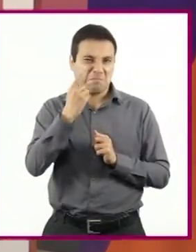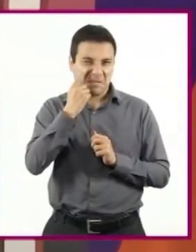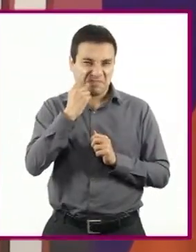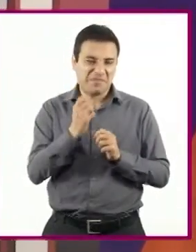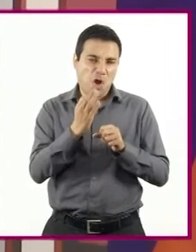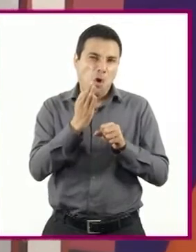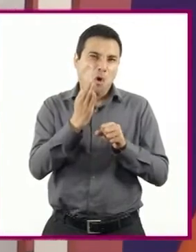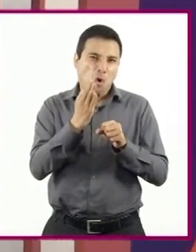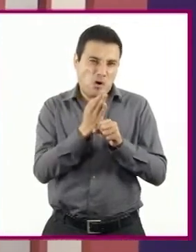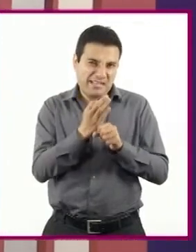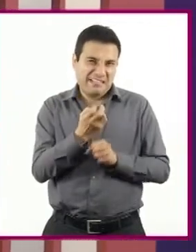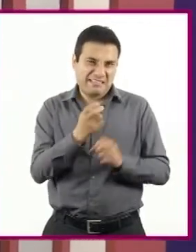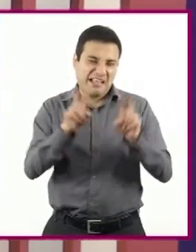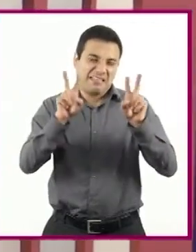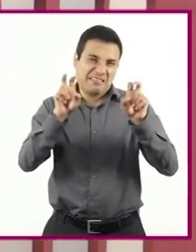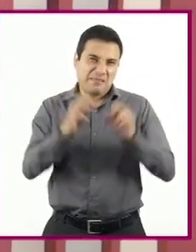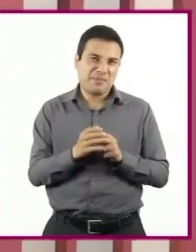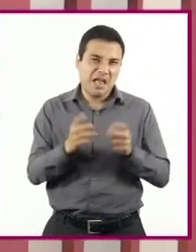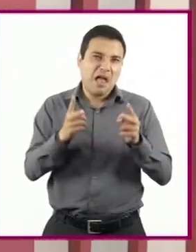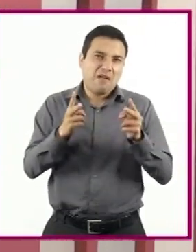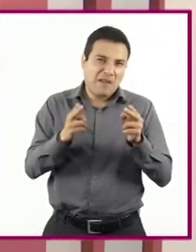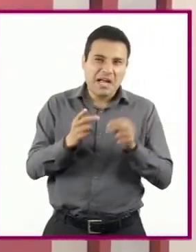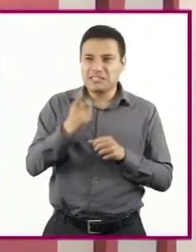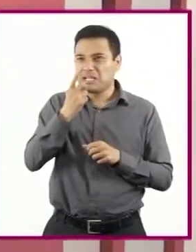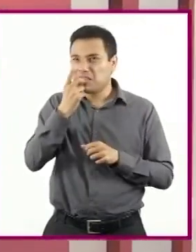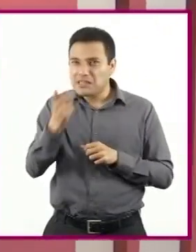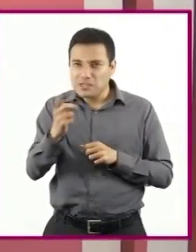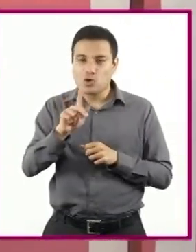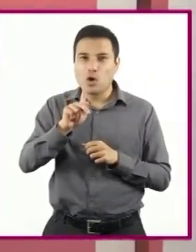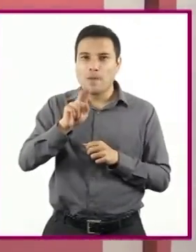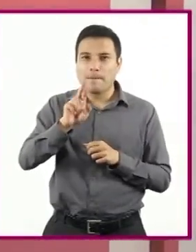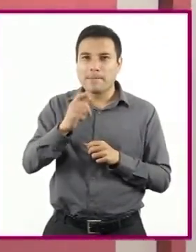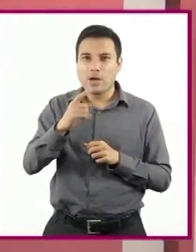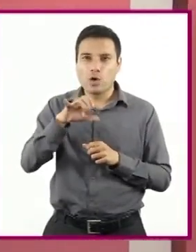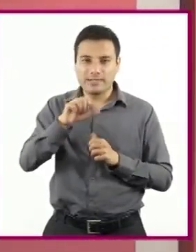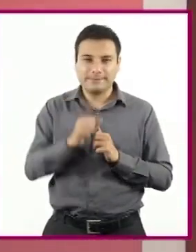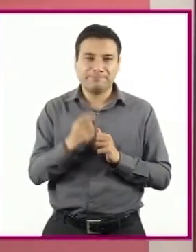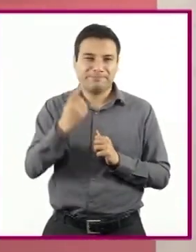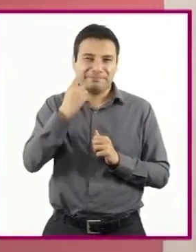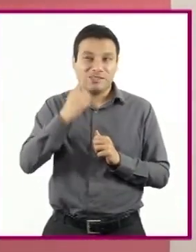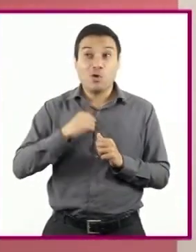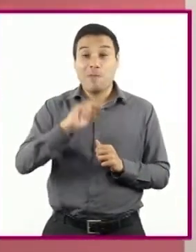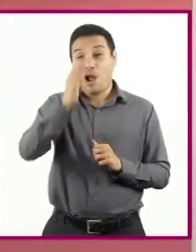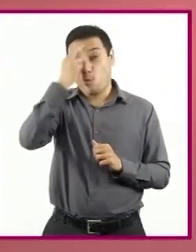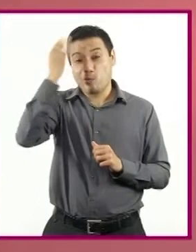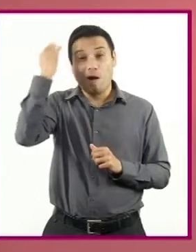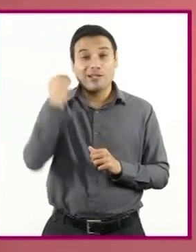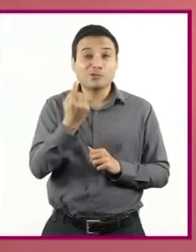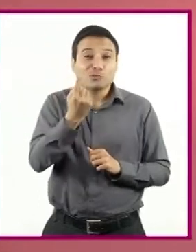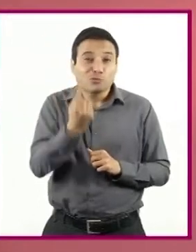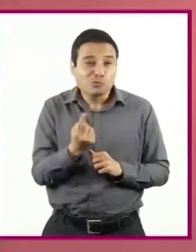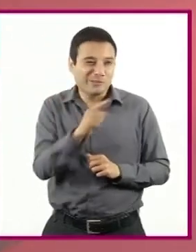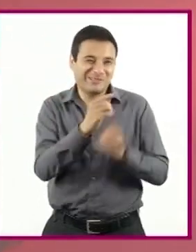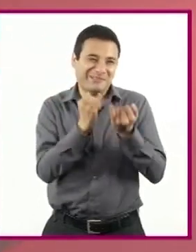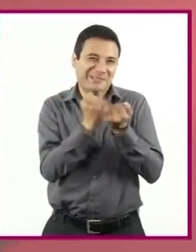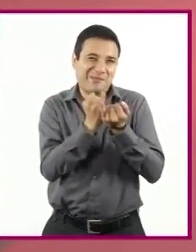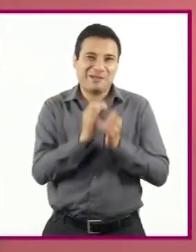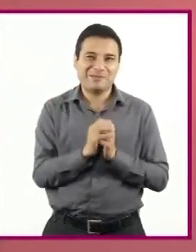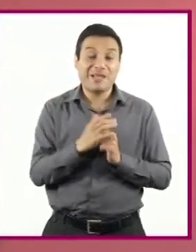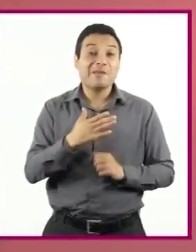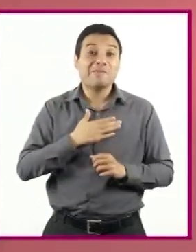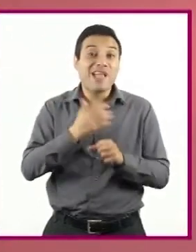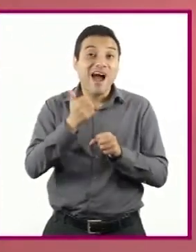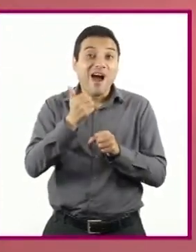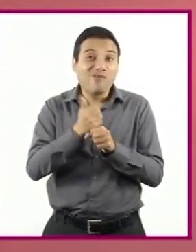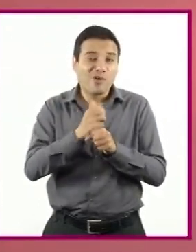este aprendizaje esperado sobre refranes, dichos y pregones, me vienen a la memoria los recuerdos de mi niñez, al igual que tú. También mis abuelos